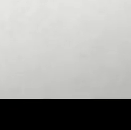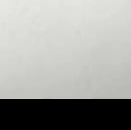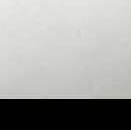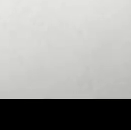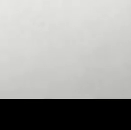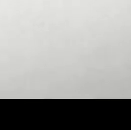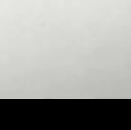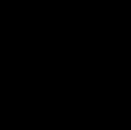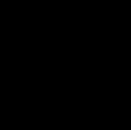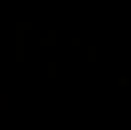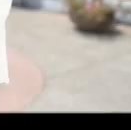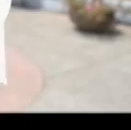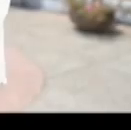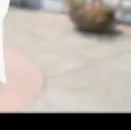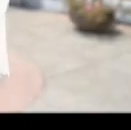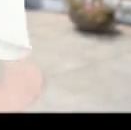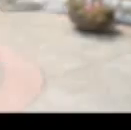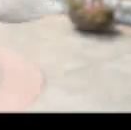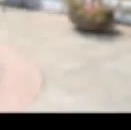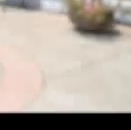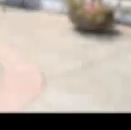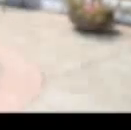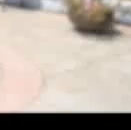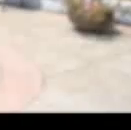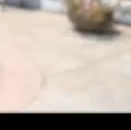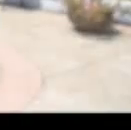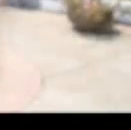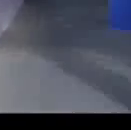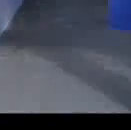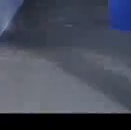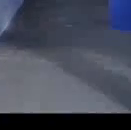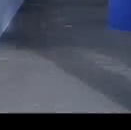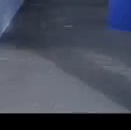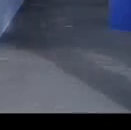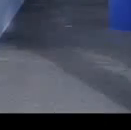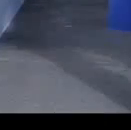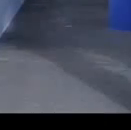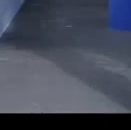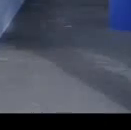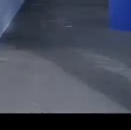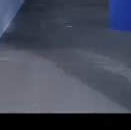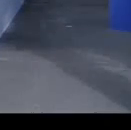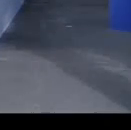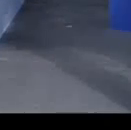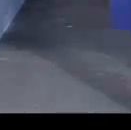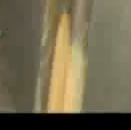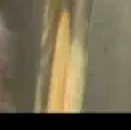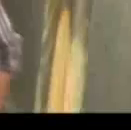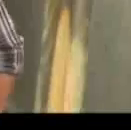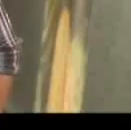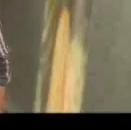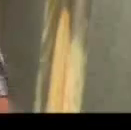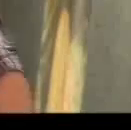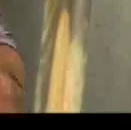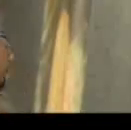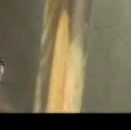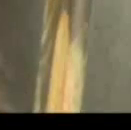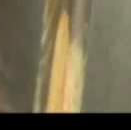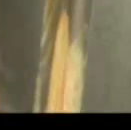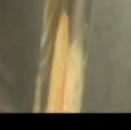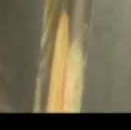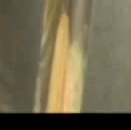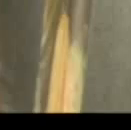el gobierno de todos y multiétnicas somos emprendedores somos